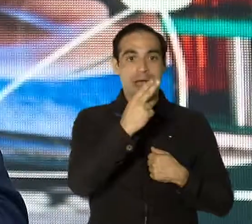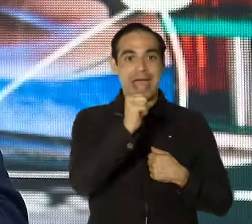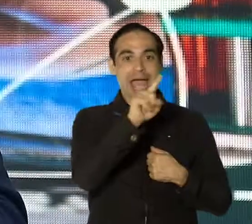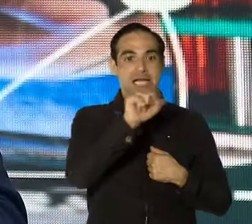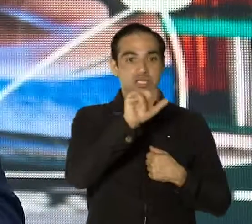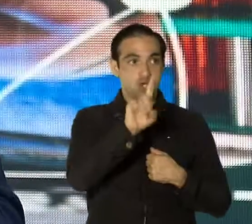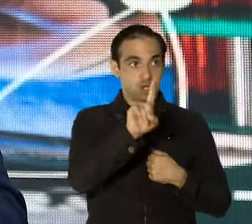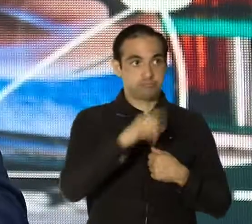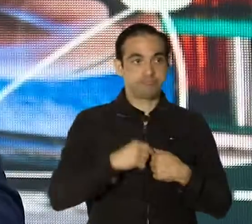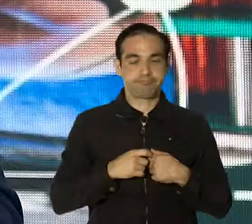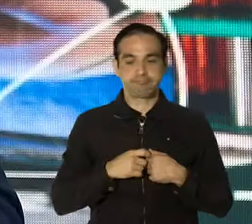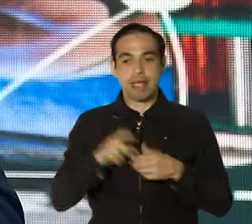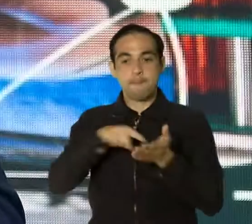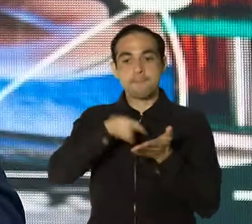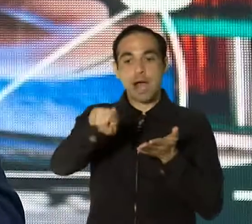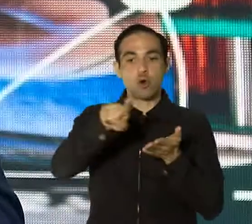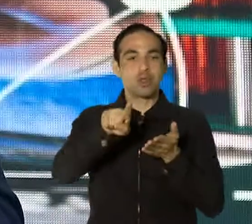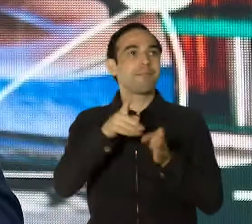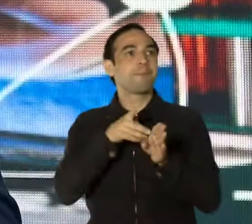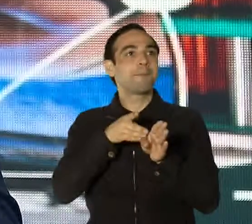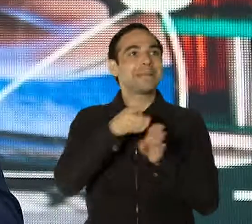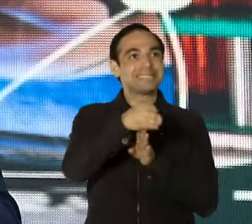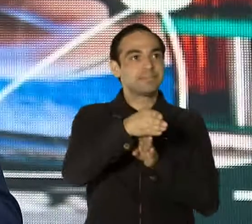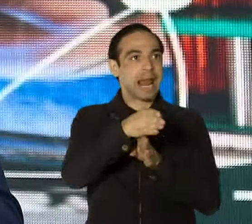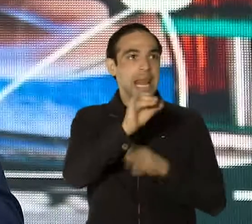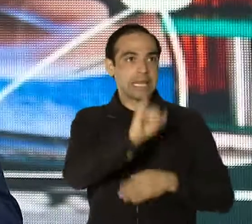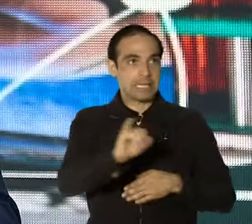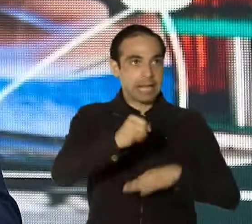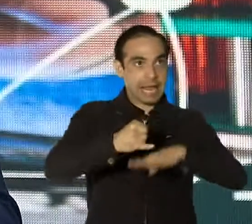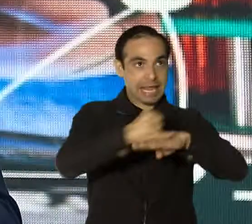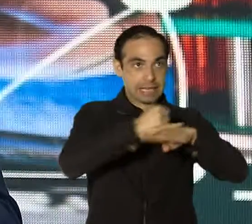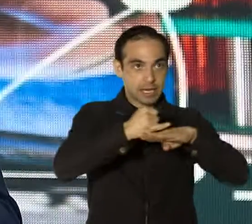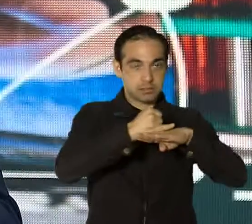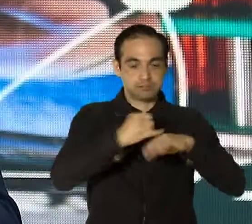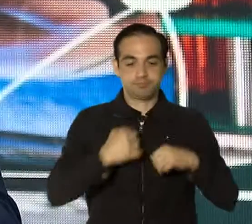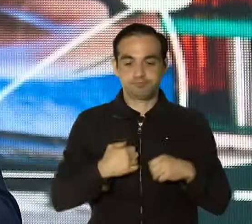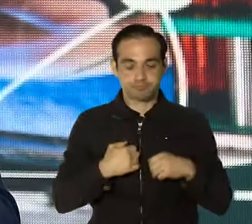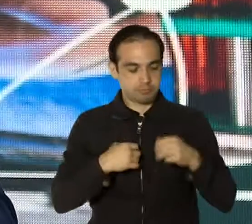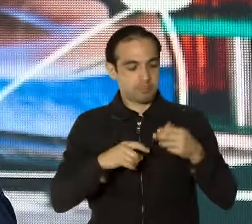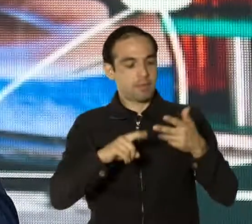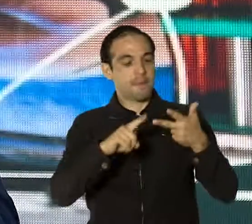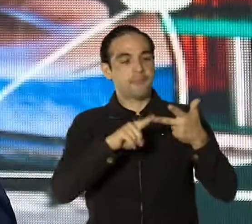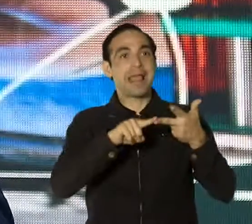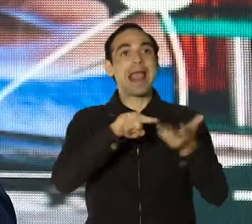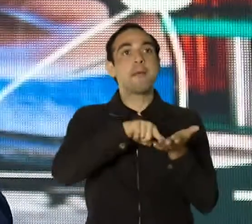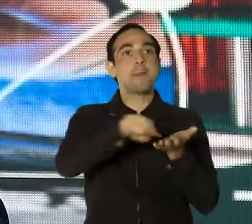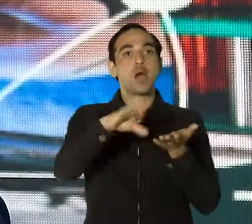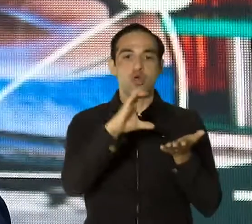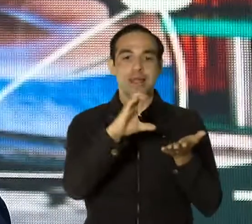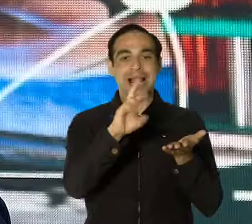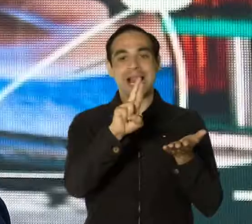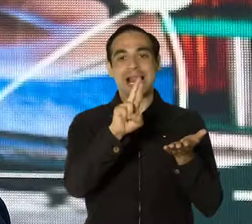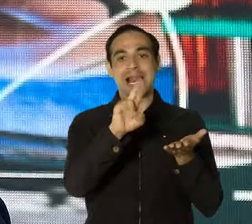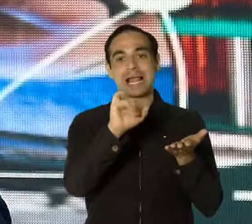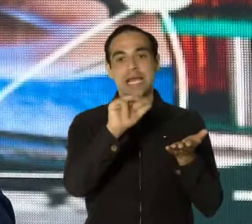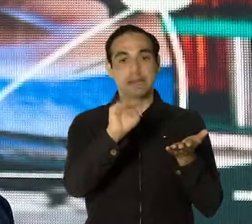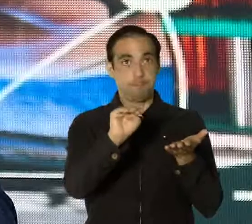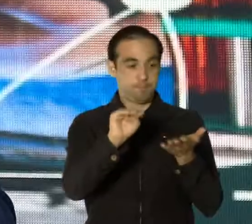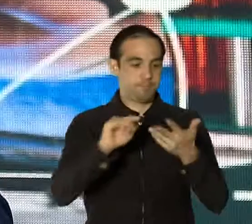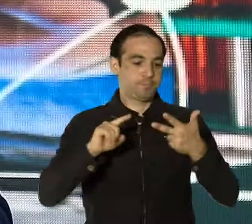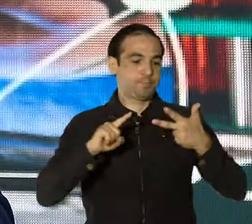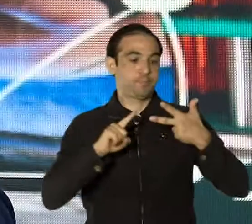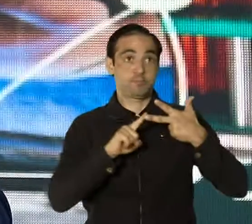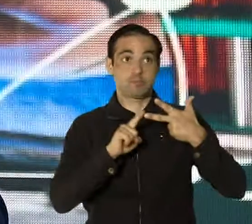principal e interés, tenemos el pago del CRIM que se utiliza como otro